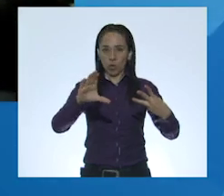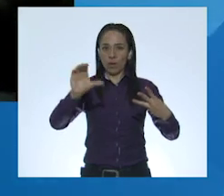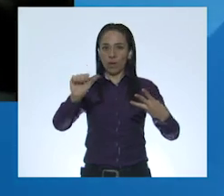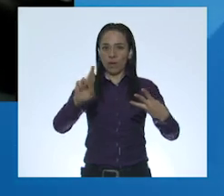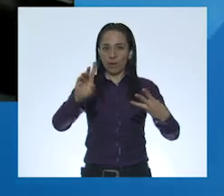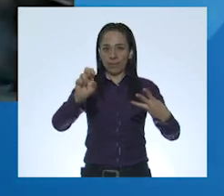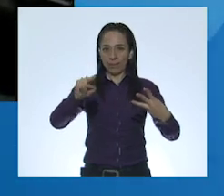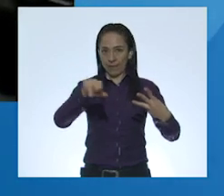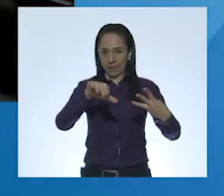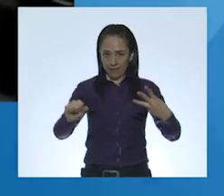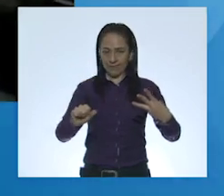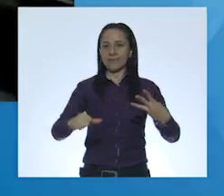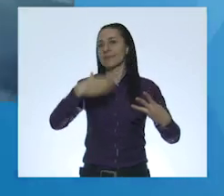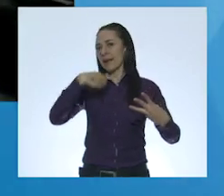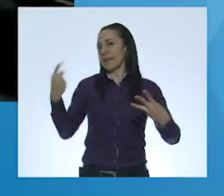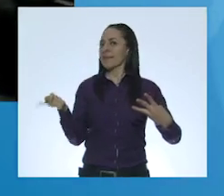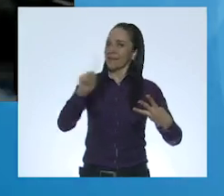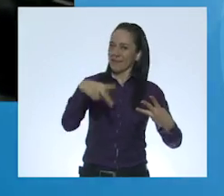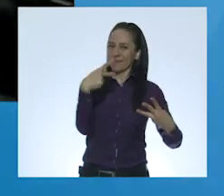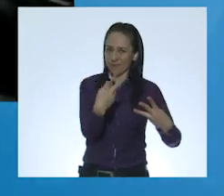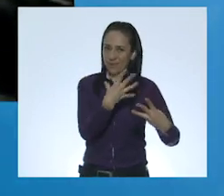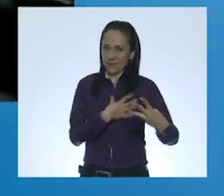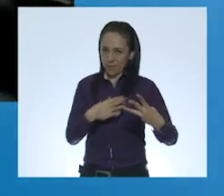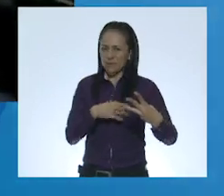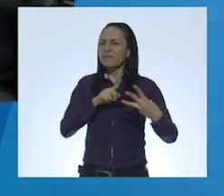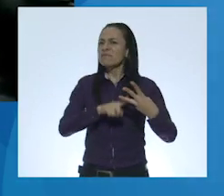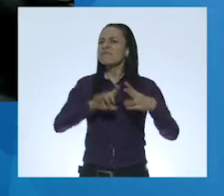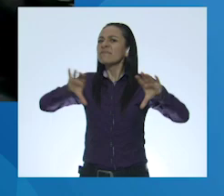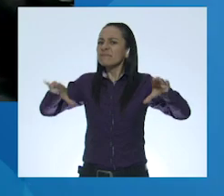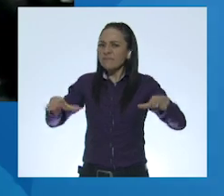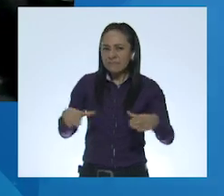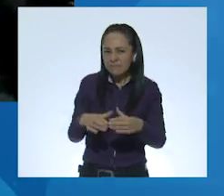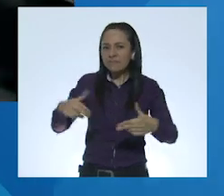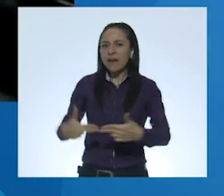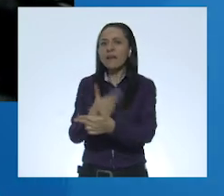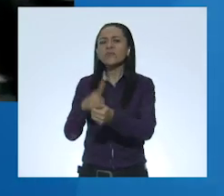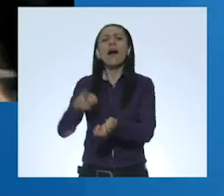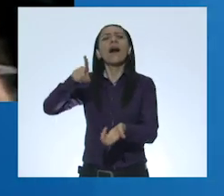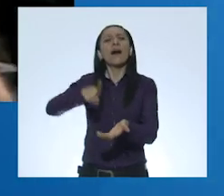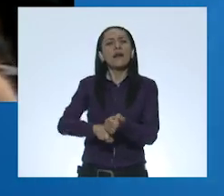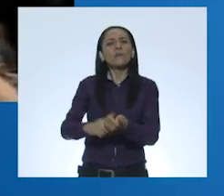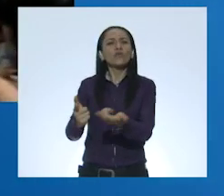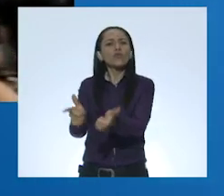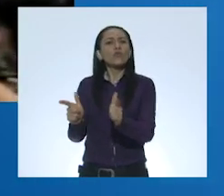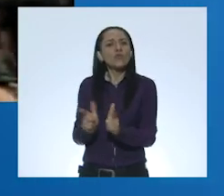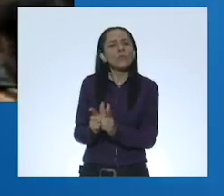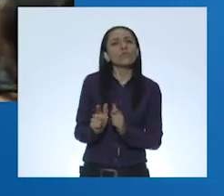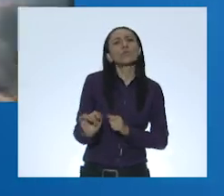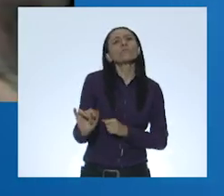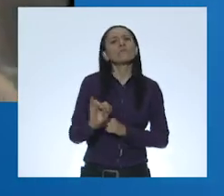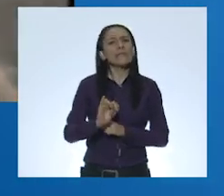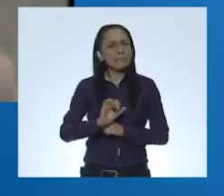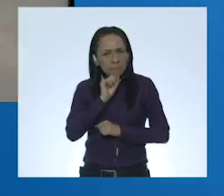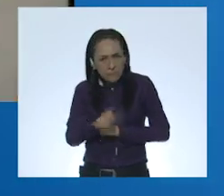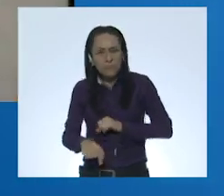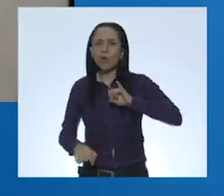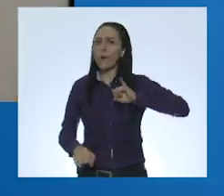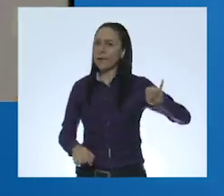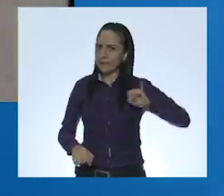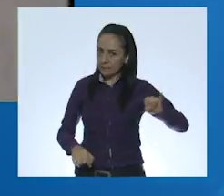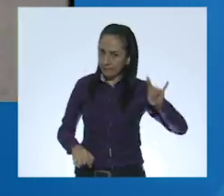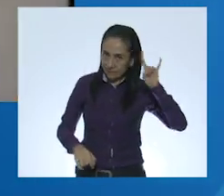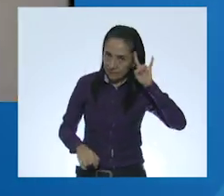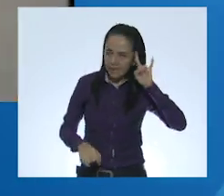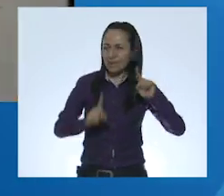postulado por el Frente Democrático Nacional, que aglutinaba a diversos partidos de izquierda y centroizquierda. El